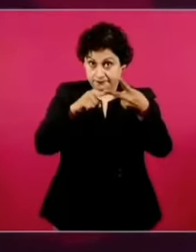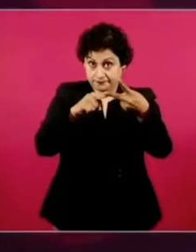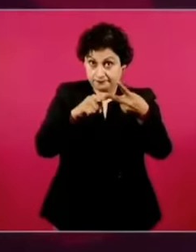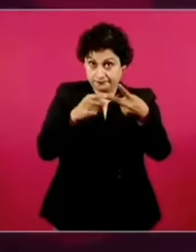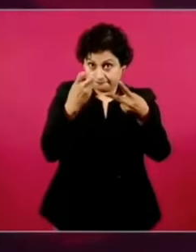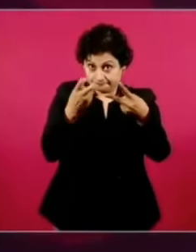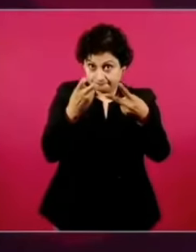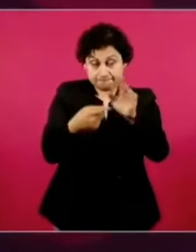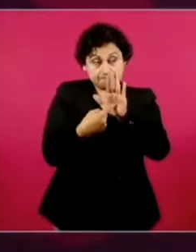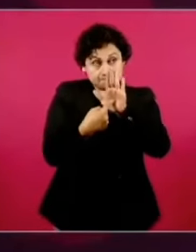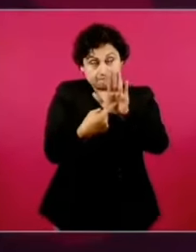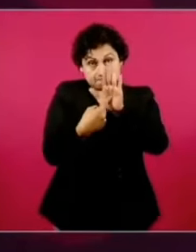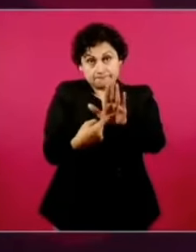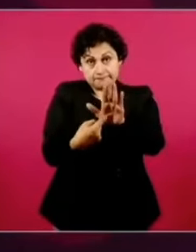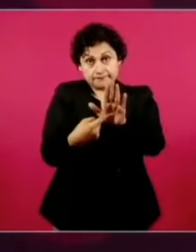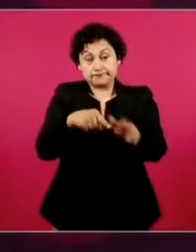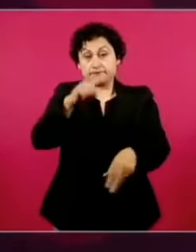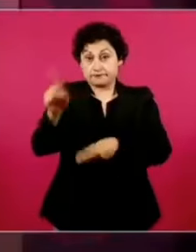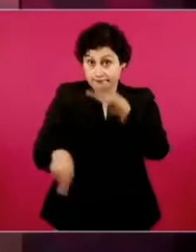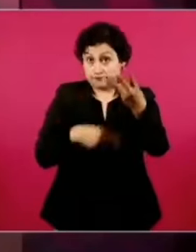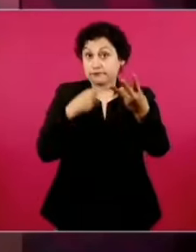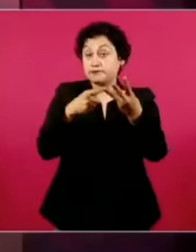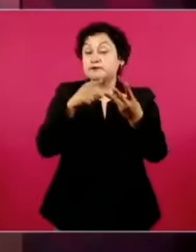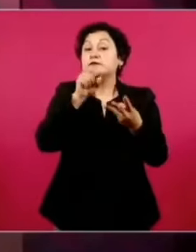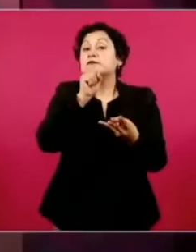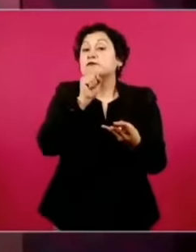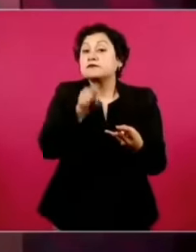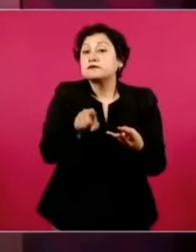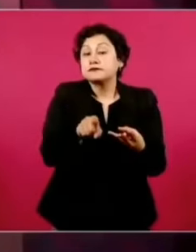Dos. Tres.